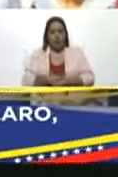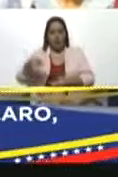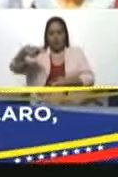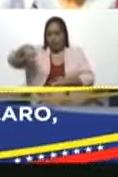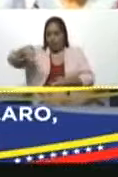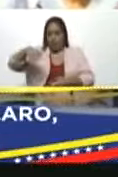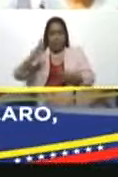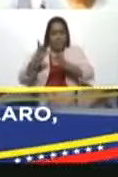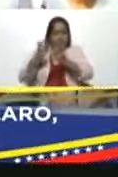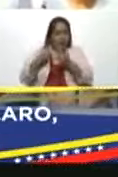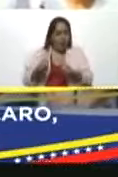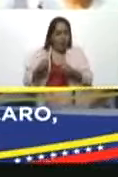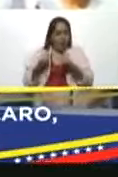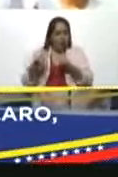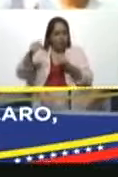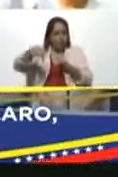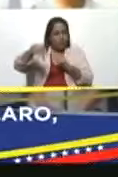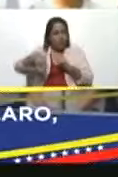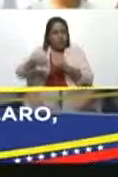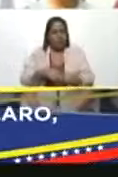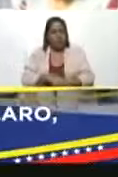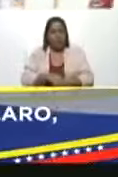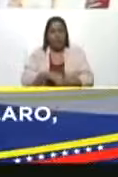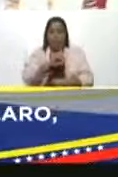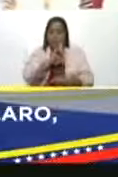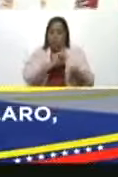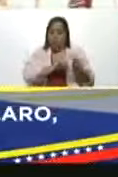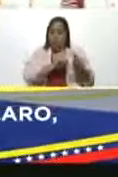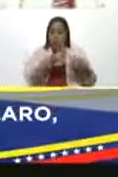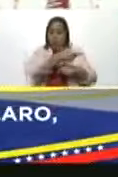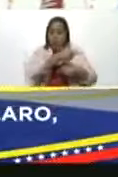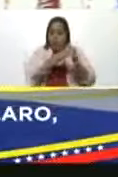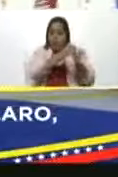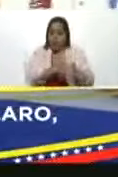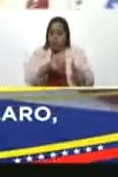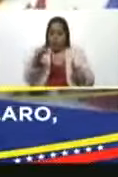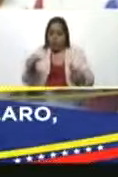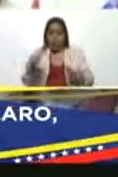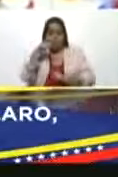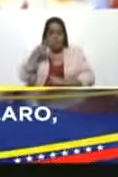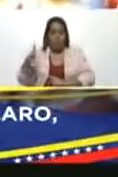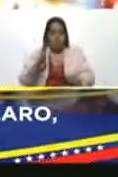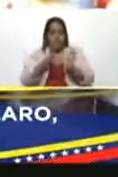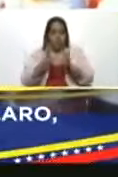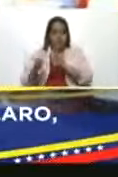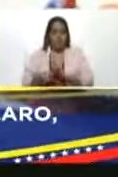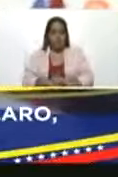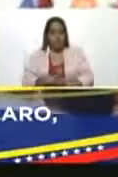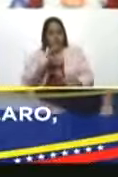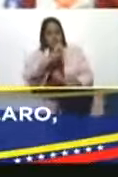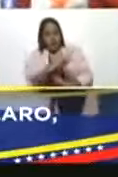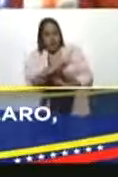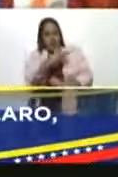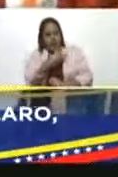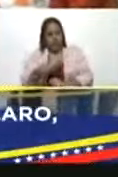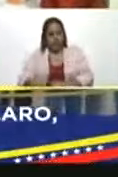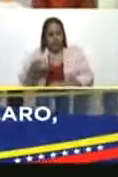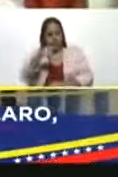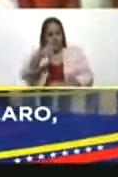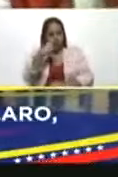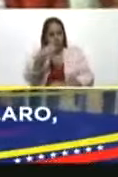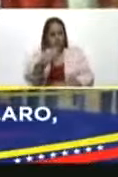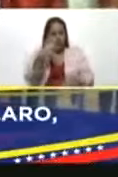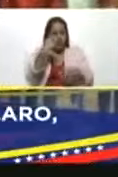cuenten cómo fue esto entre el gobernador y el Poder Popular. Bueno, mi comandante, tal cual como usted lo dijo, esto es una